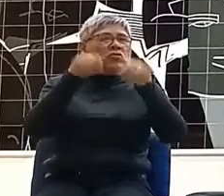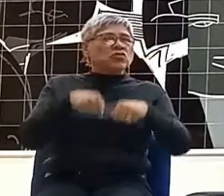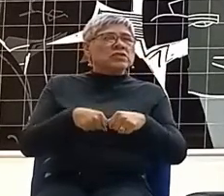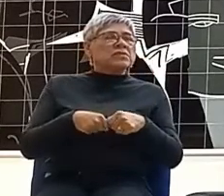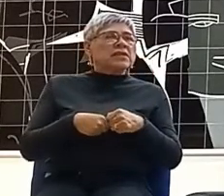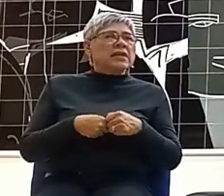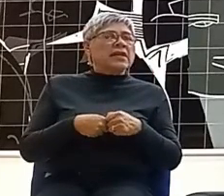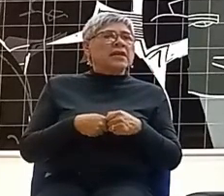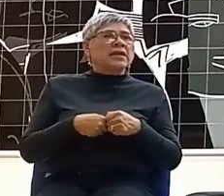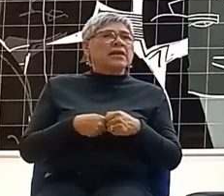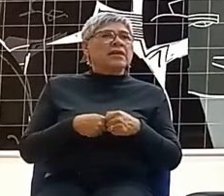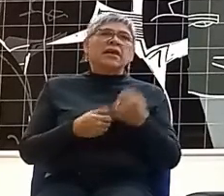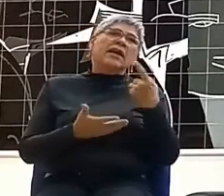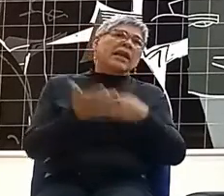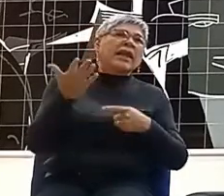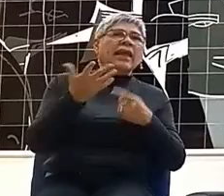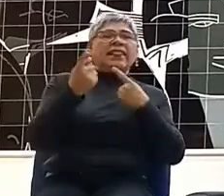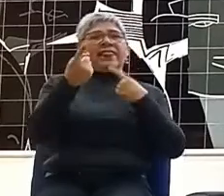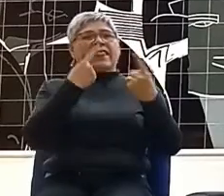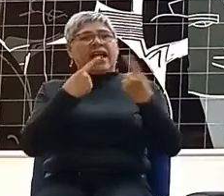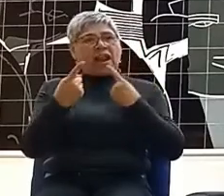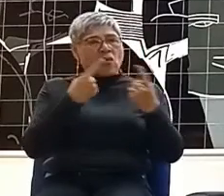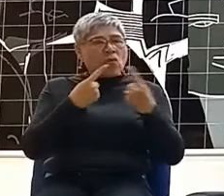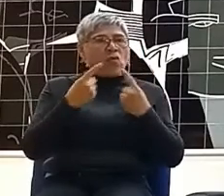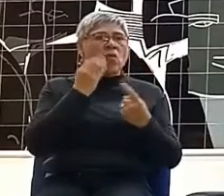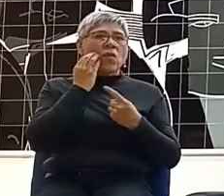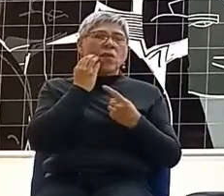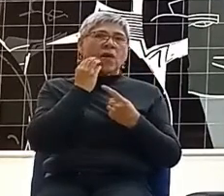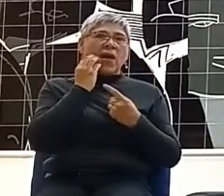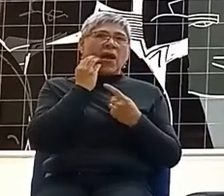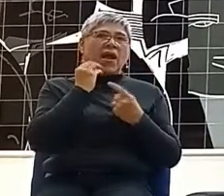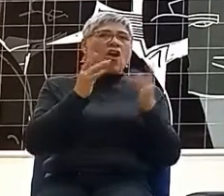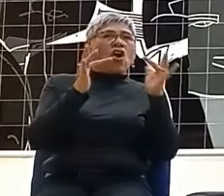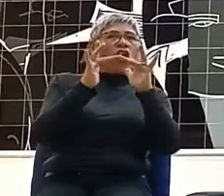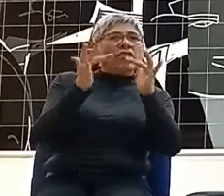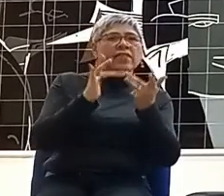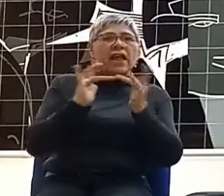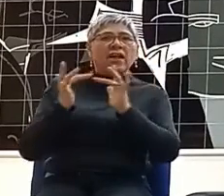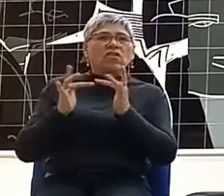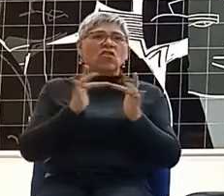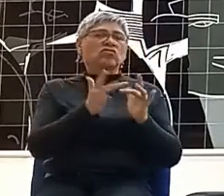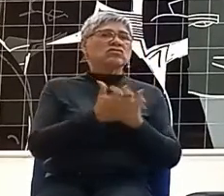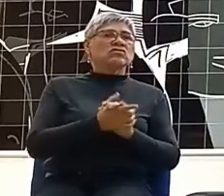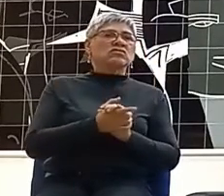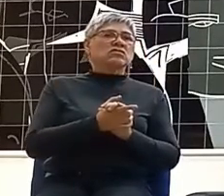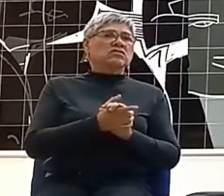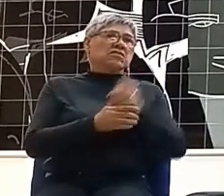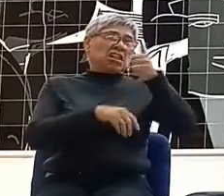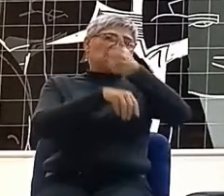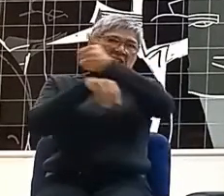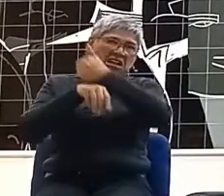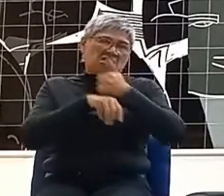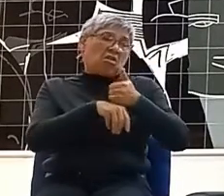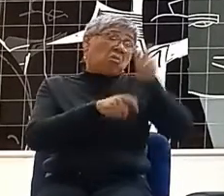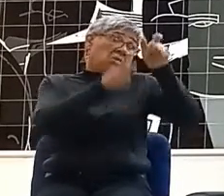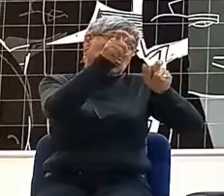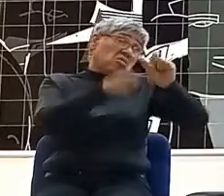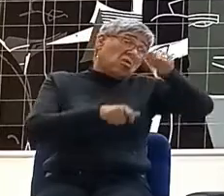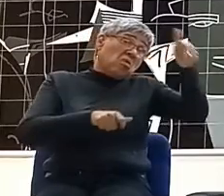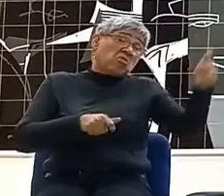de dialogar, de entrar en contacto con posibles lectores y con personas que estén